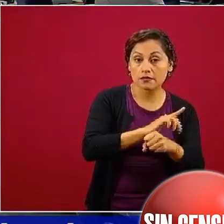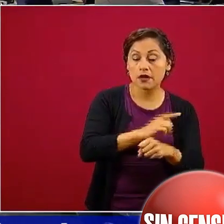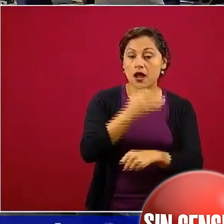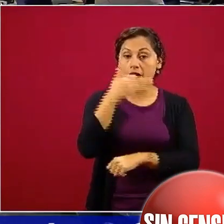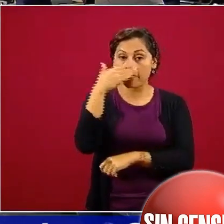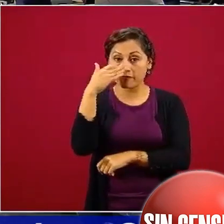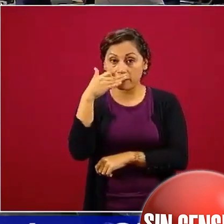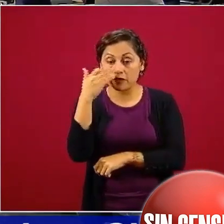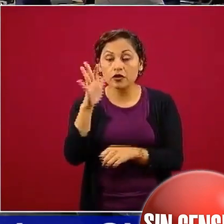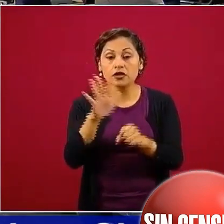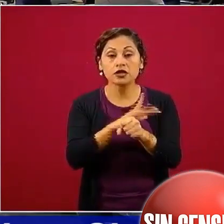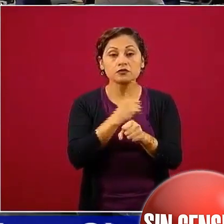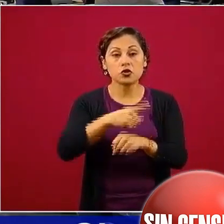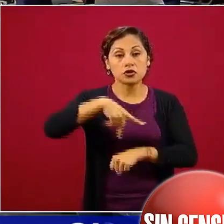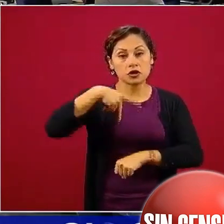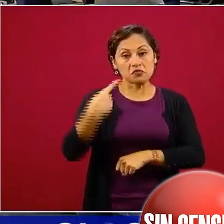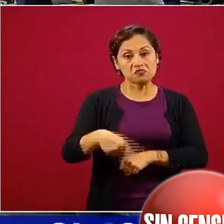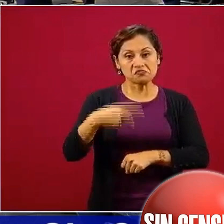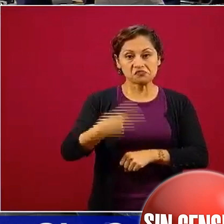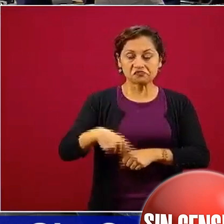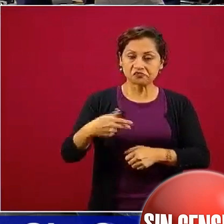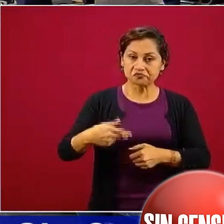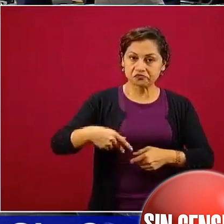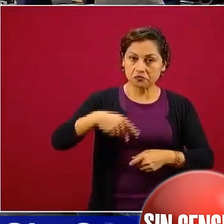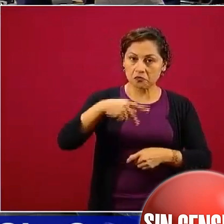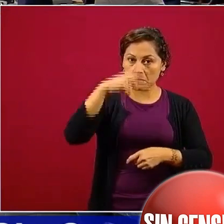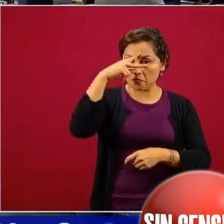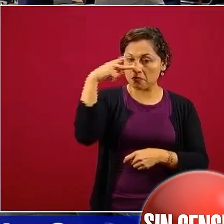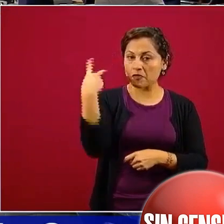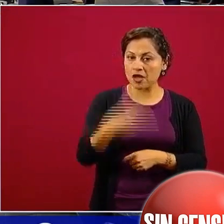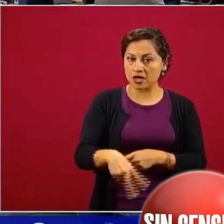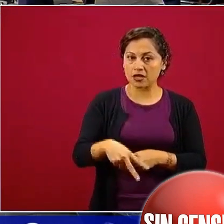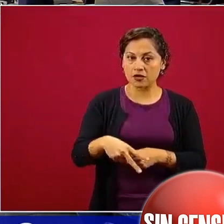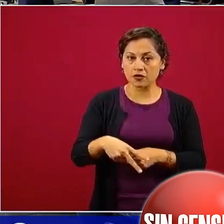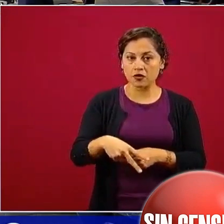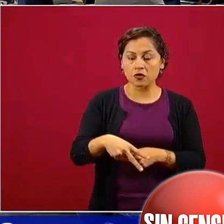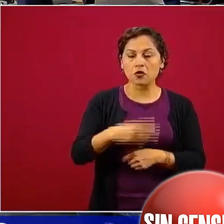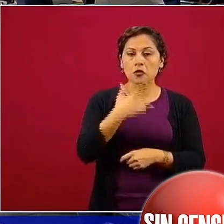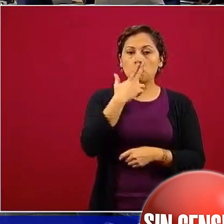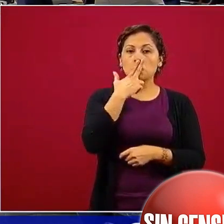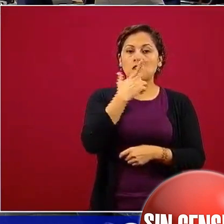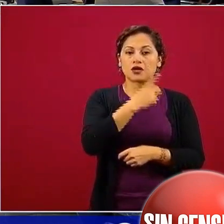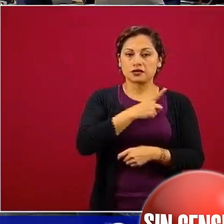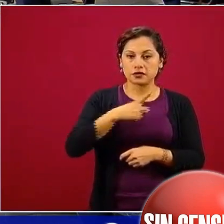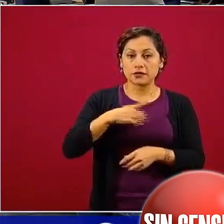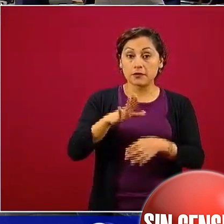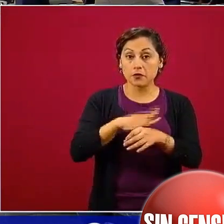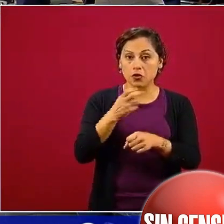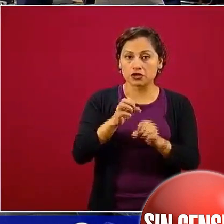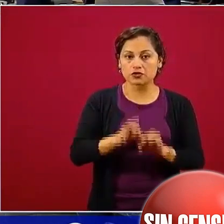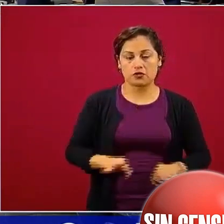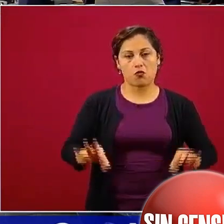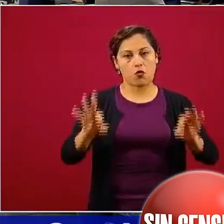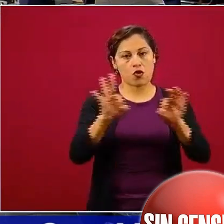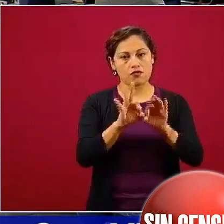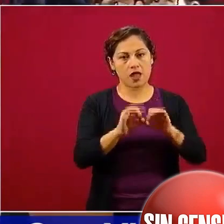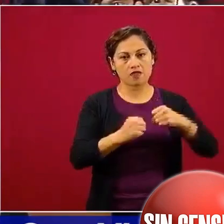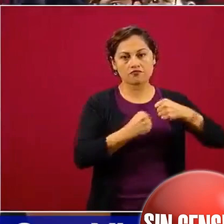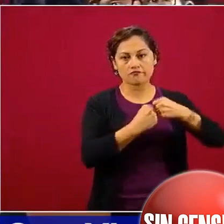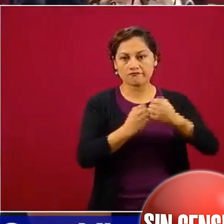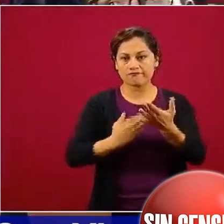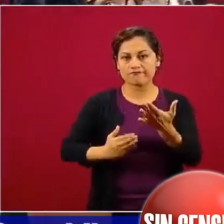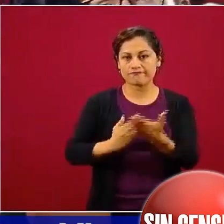Es de ahí la importancia de las aduanas en nuestro país. Pero también el presidente